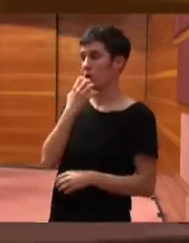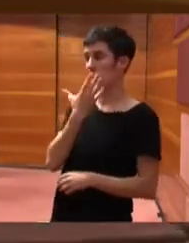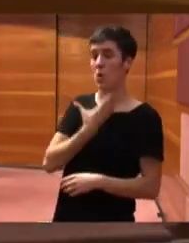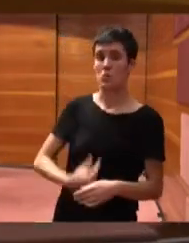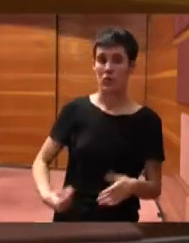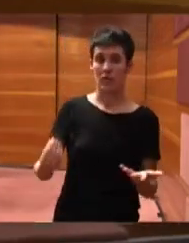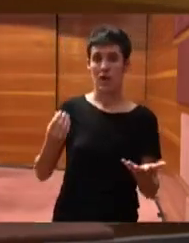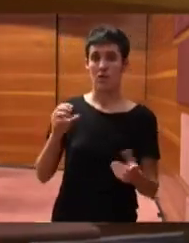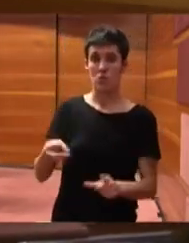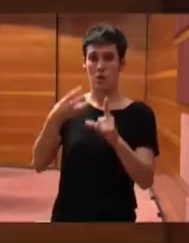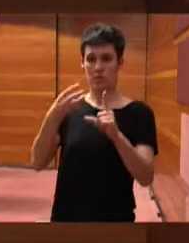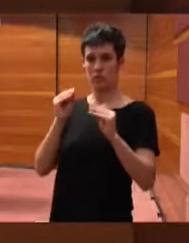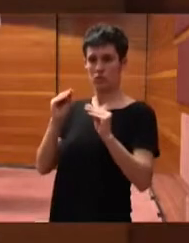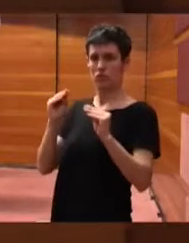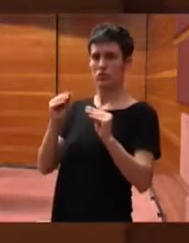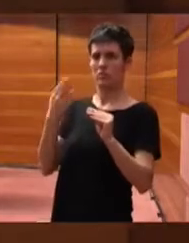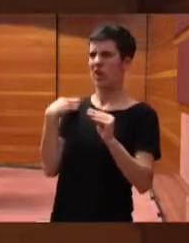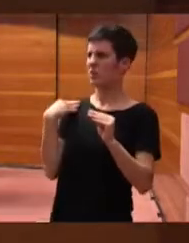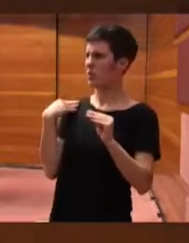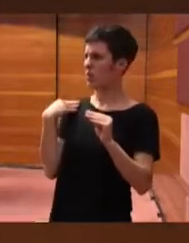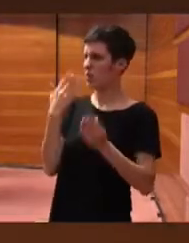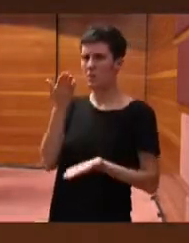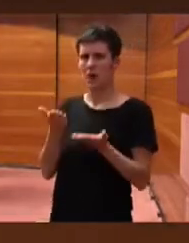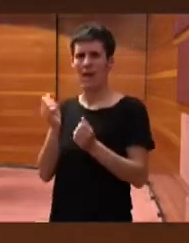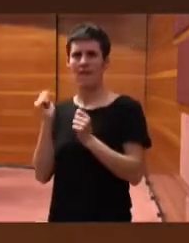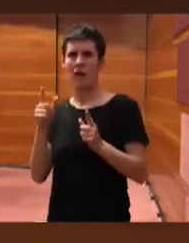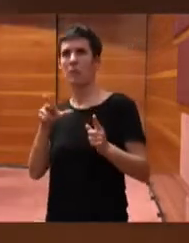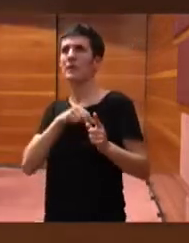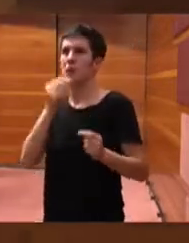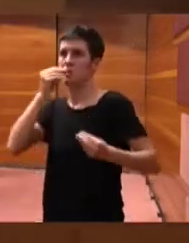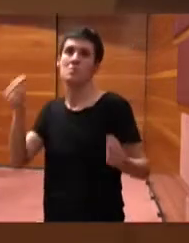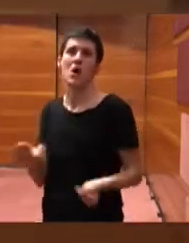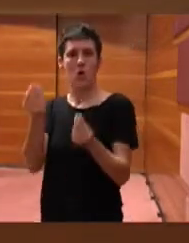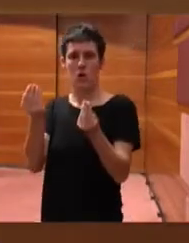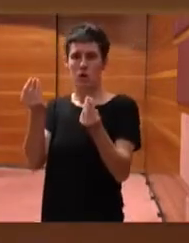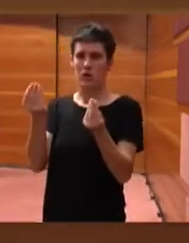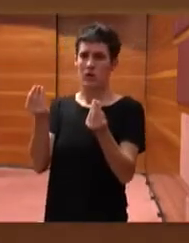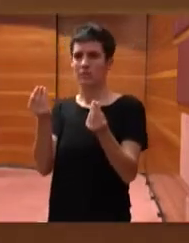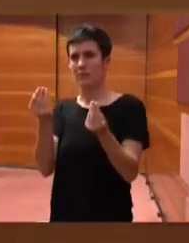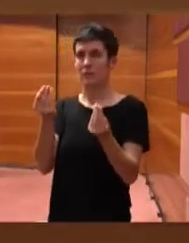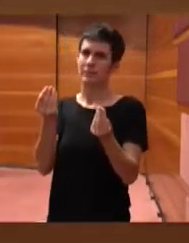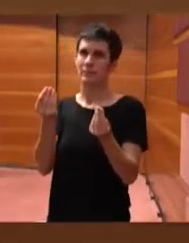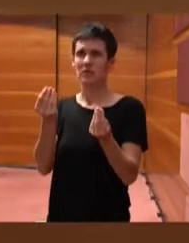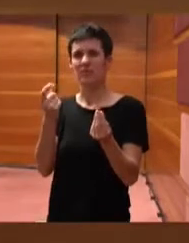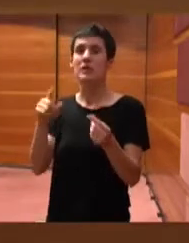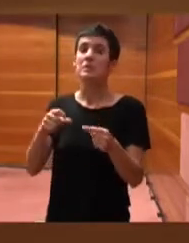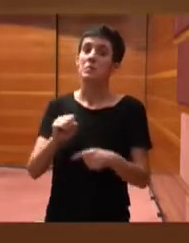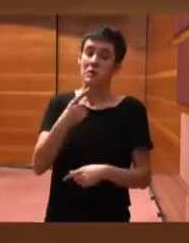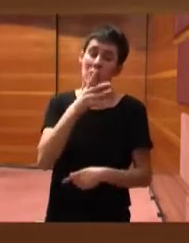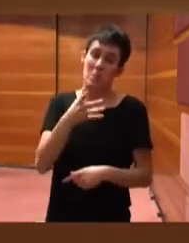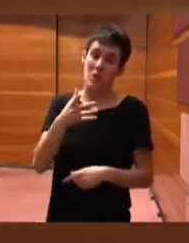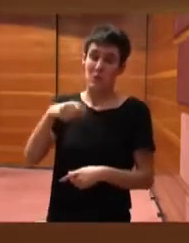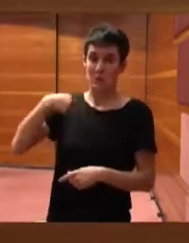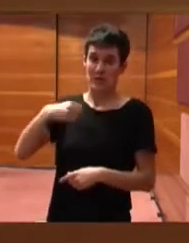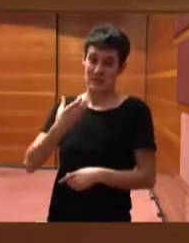Murcia porque hace poco, para mi sorpresa, lo evaluaron como el mejor. Lo cual ya nos desmonta un poco. Primero, porque el presidente de Murcia creo que está